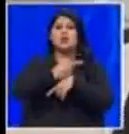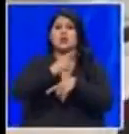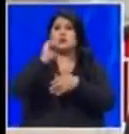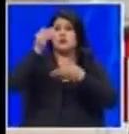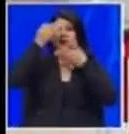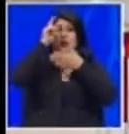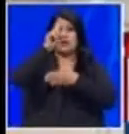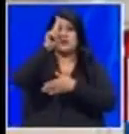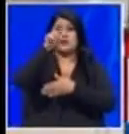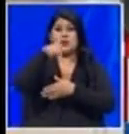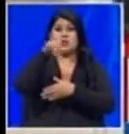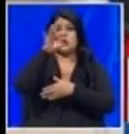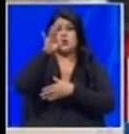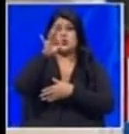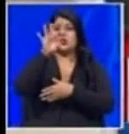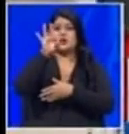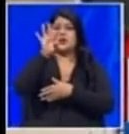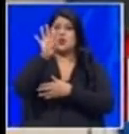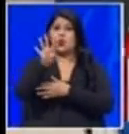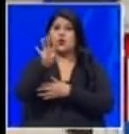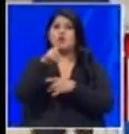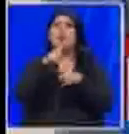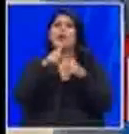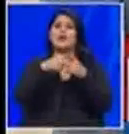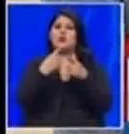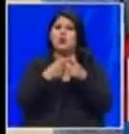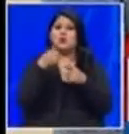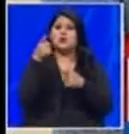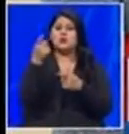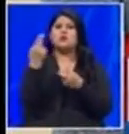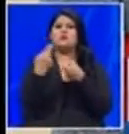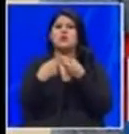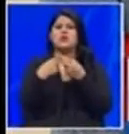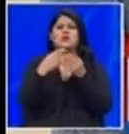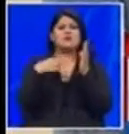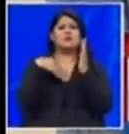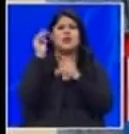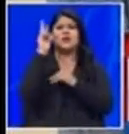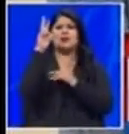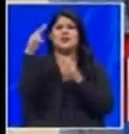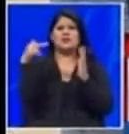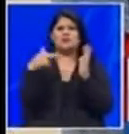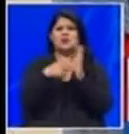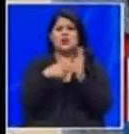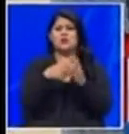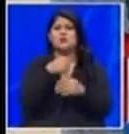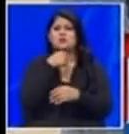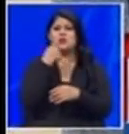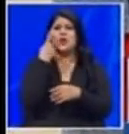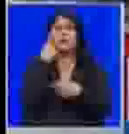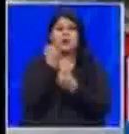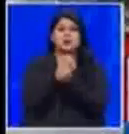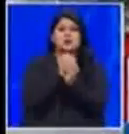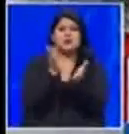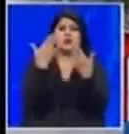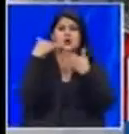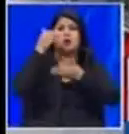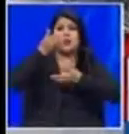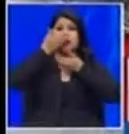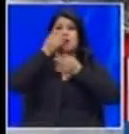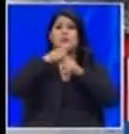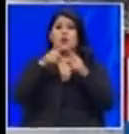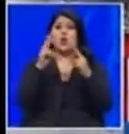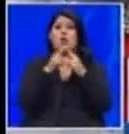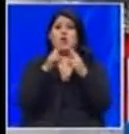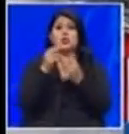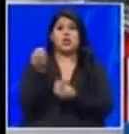en 1994. Y a raíz de este hecho ha participado en más de 3.000 mediaciones para la liberación de secuestrados. Al conocer